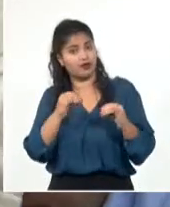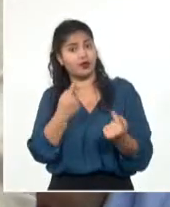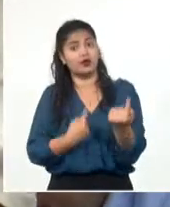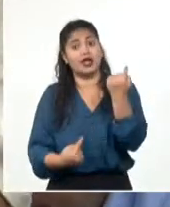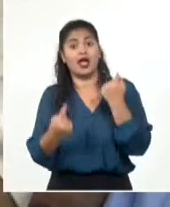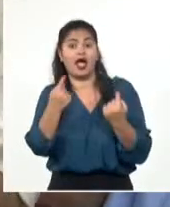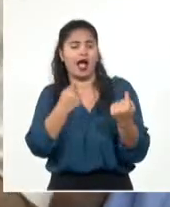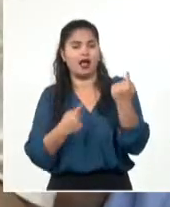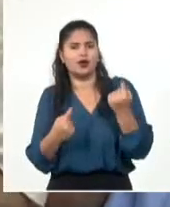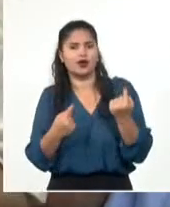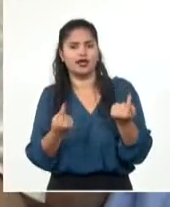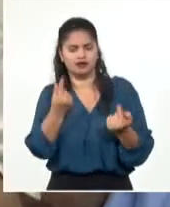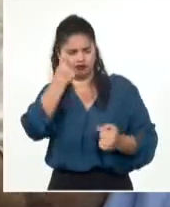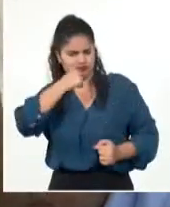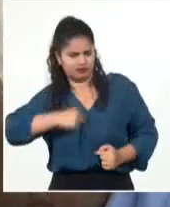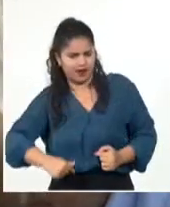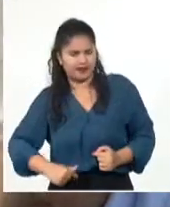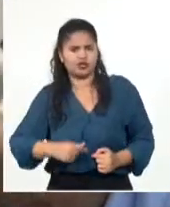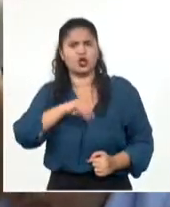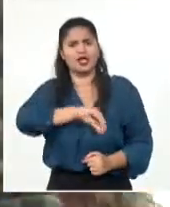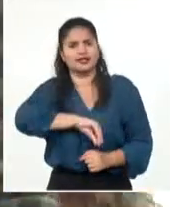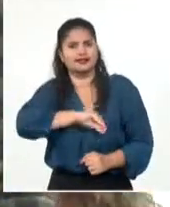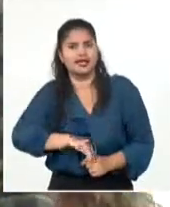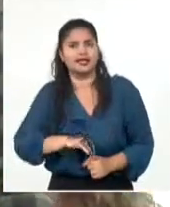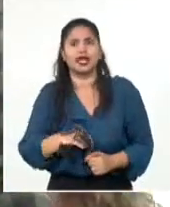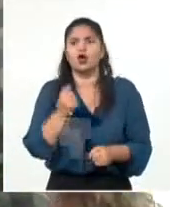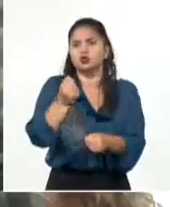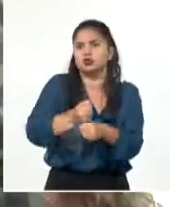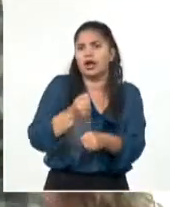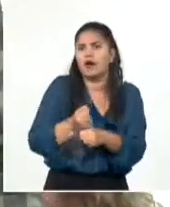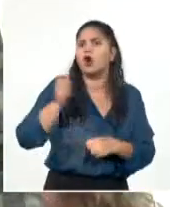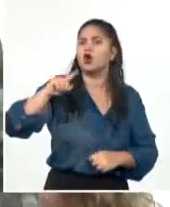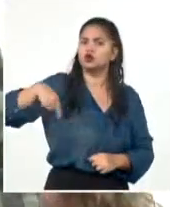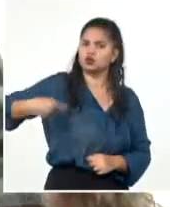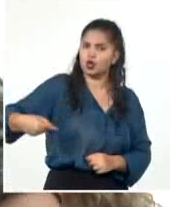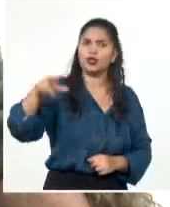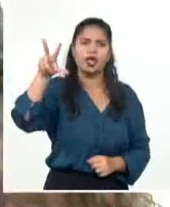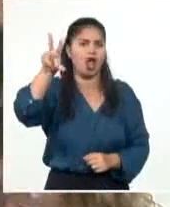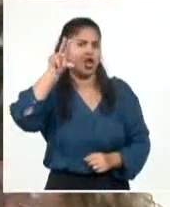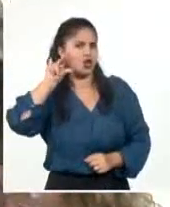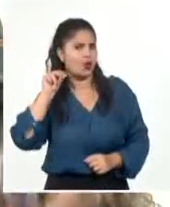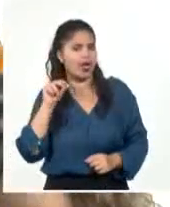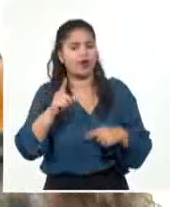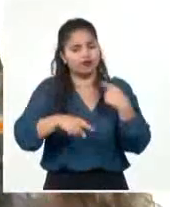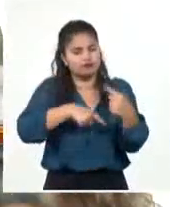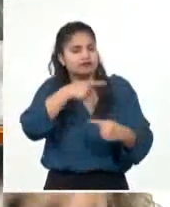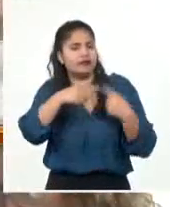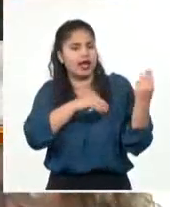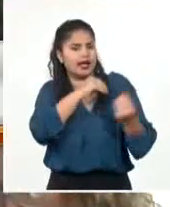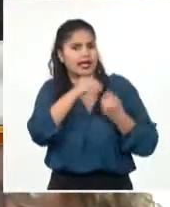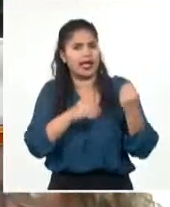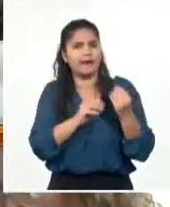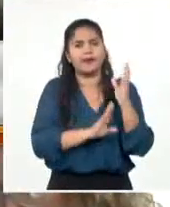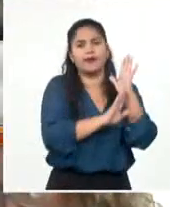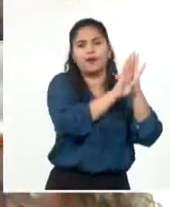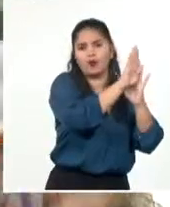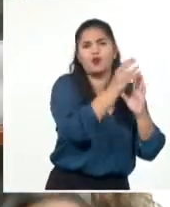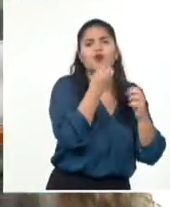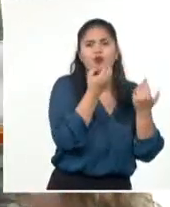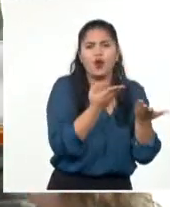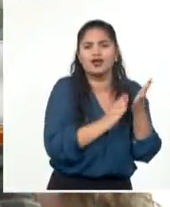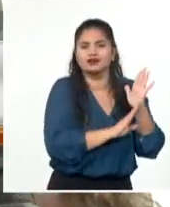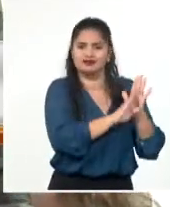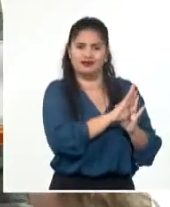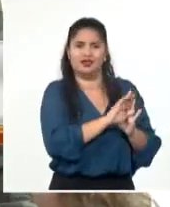de alternativo ni de subalterno, no, de hegemónico. Yo creo que el periodismo y la comunicación política y digital, como le queramos llamar, de las diversas áreas